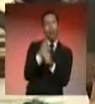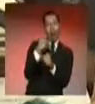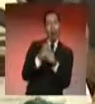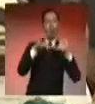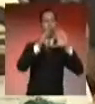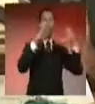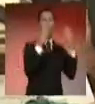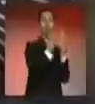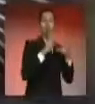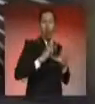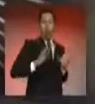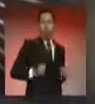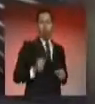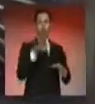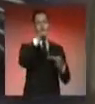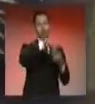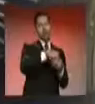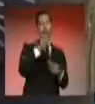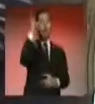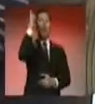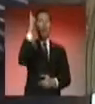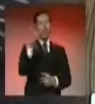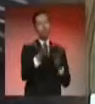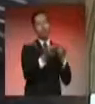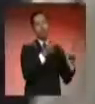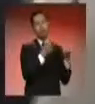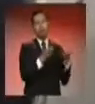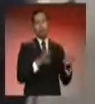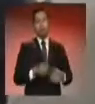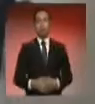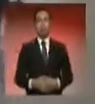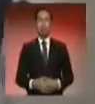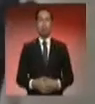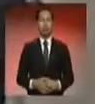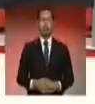el Frente de Transparencia. Reportó Rommel García en Quito, programa con la mejor cobertura del país.